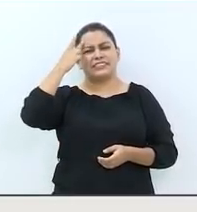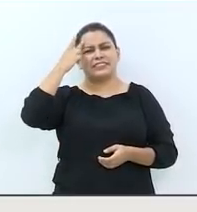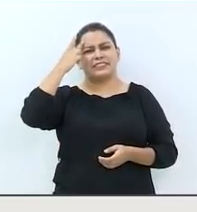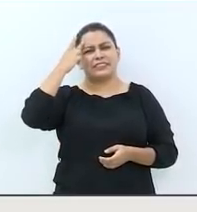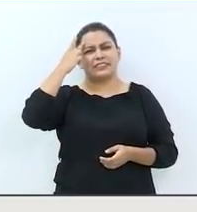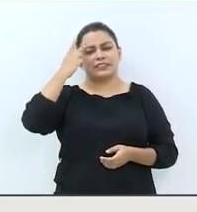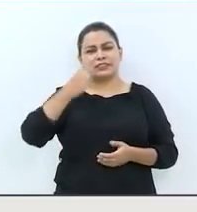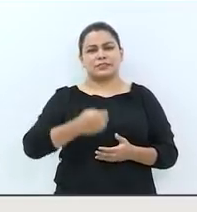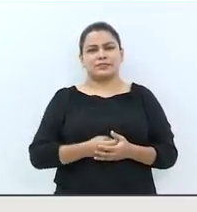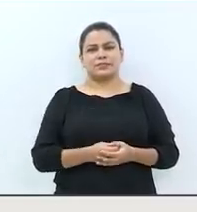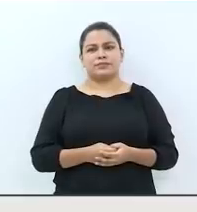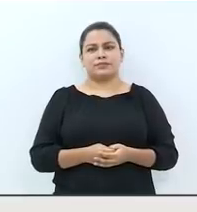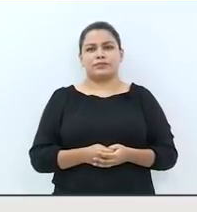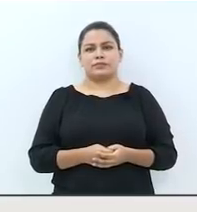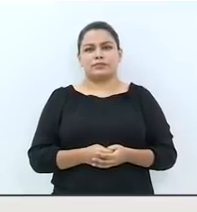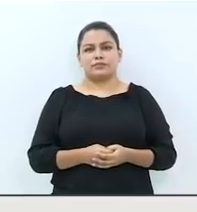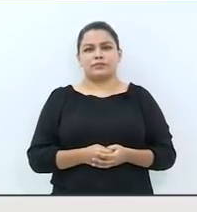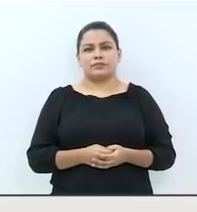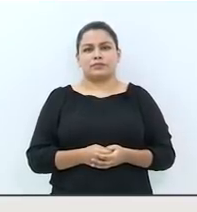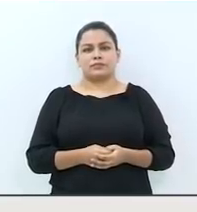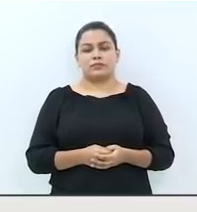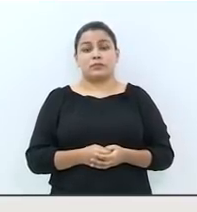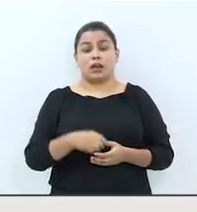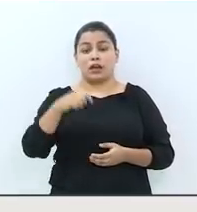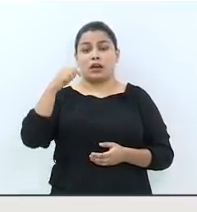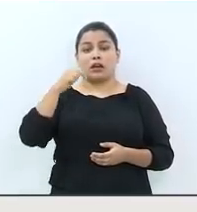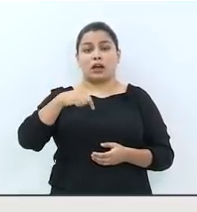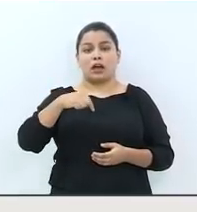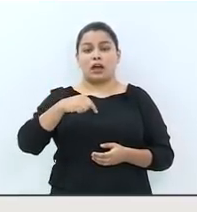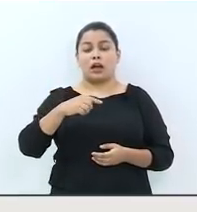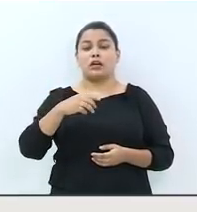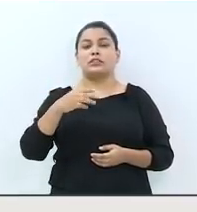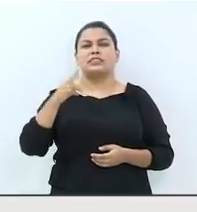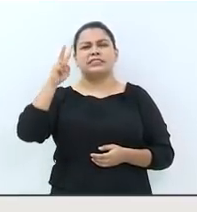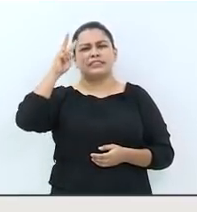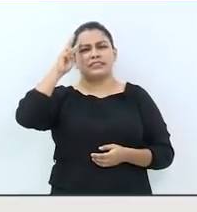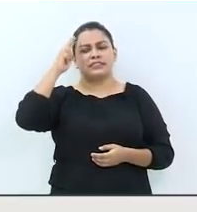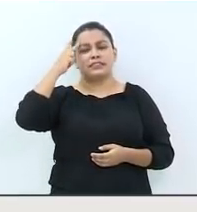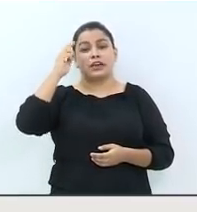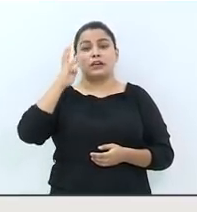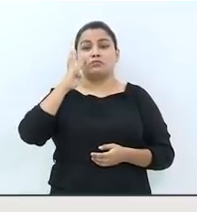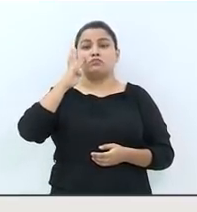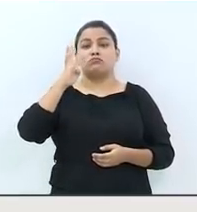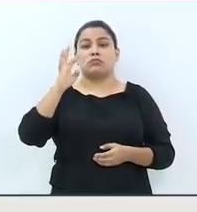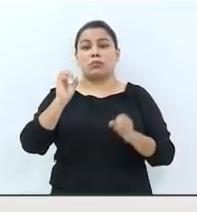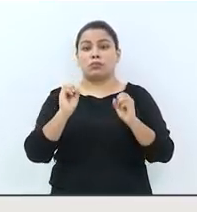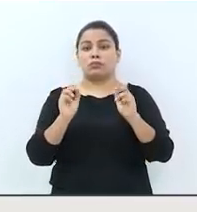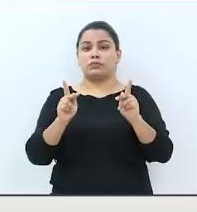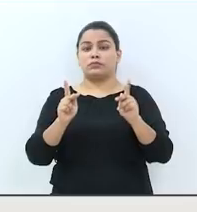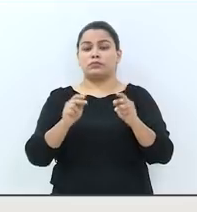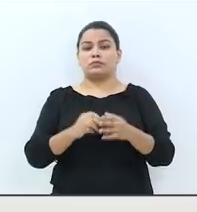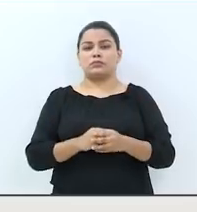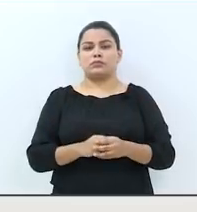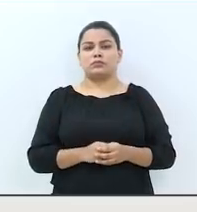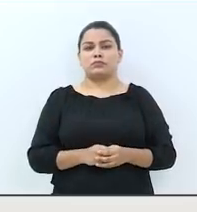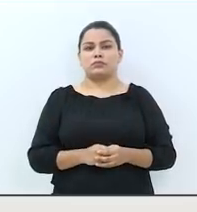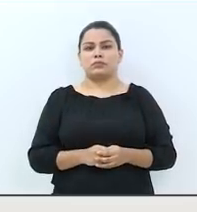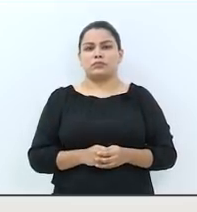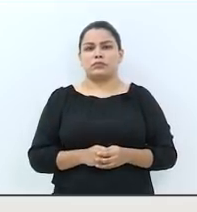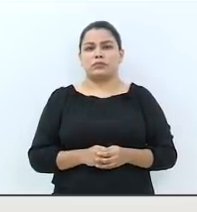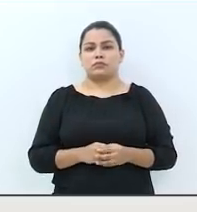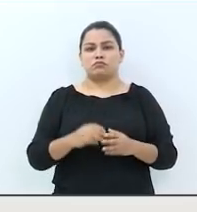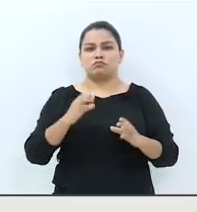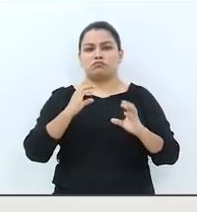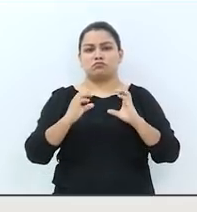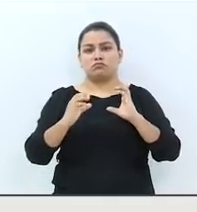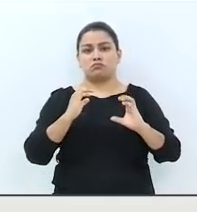y voz de los estudiantes? Bueno, acá hace referencia a la creación de esas oportunidades, ¿verdad? Para el